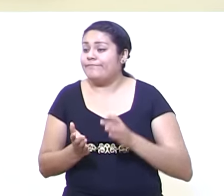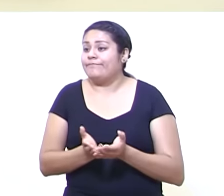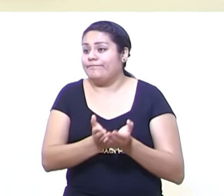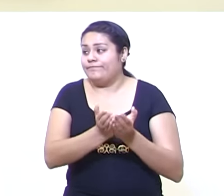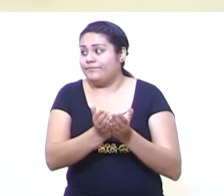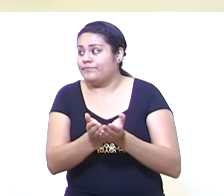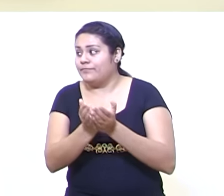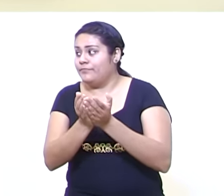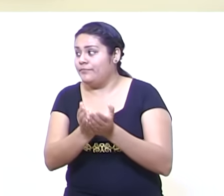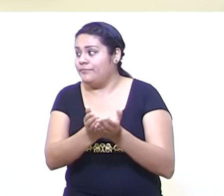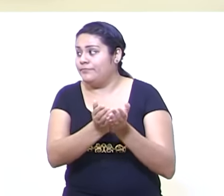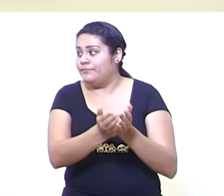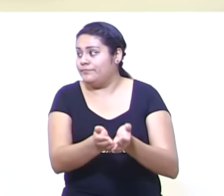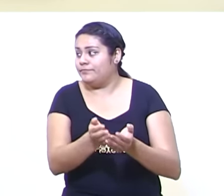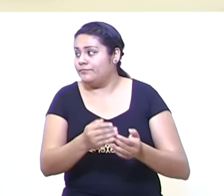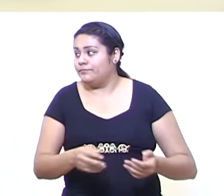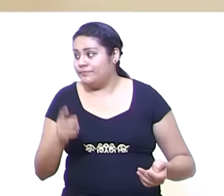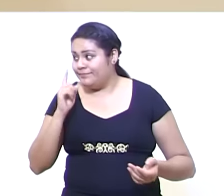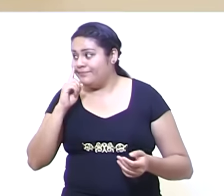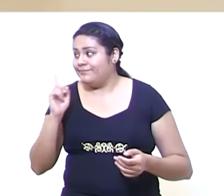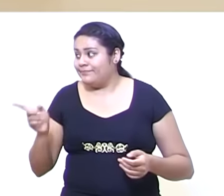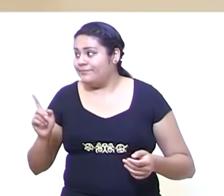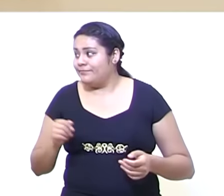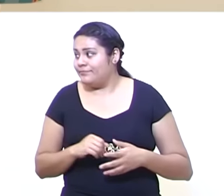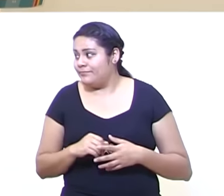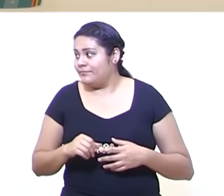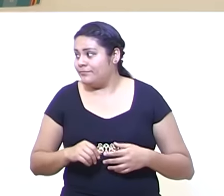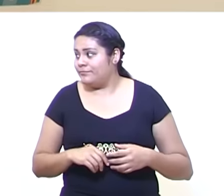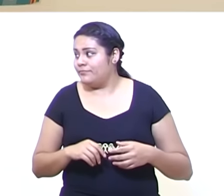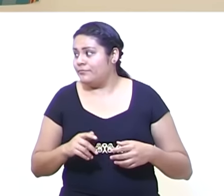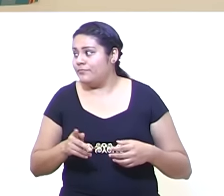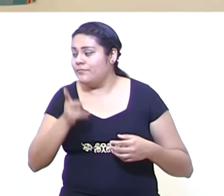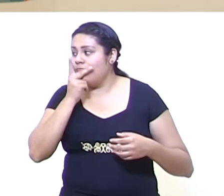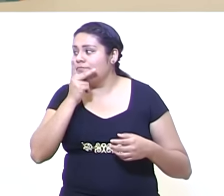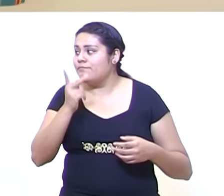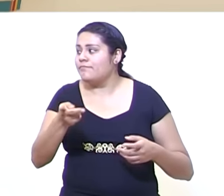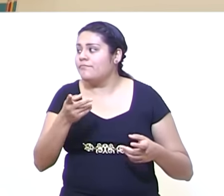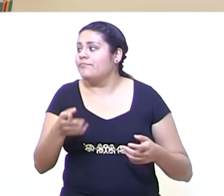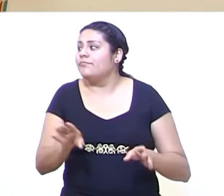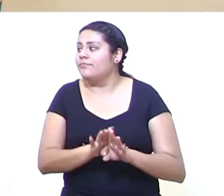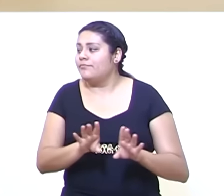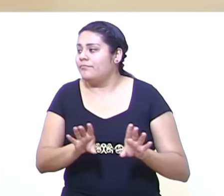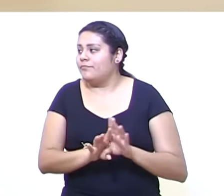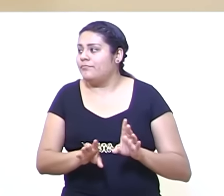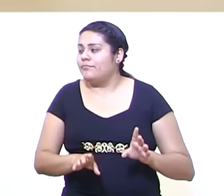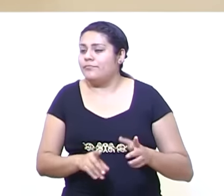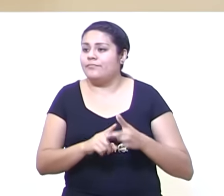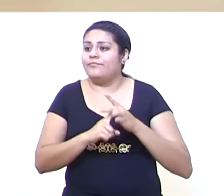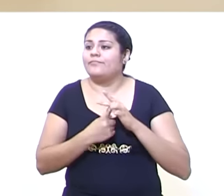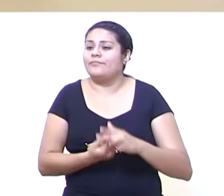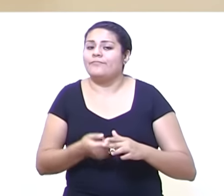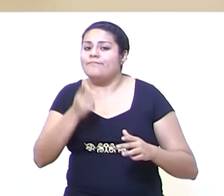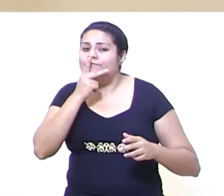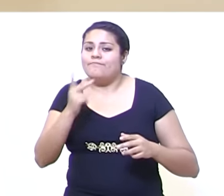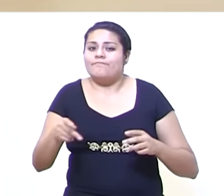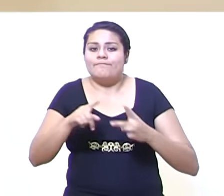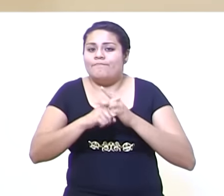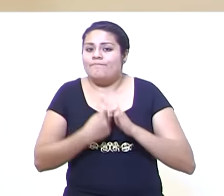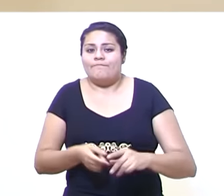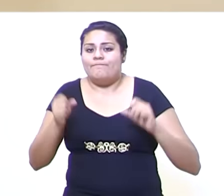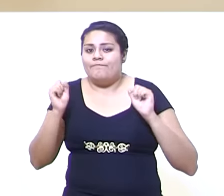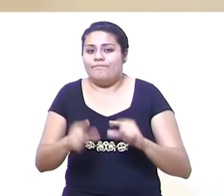la lectura utilizan palabras que inicien con la misma letra. Por